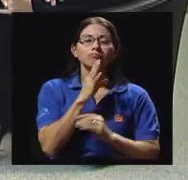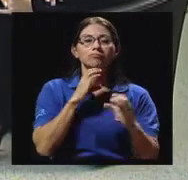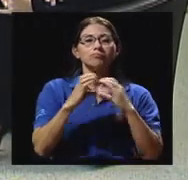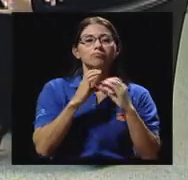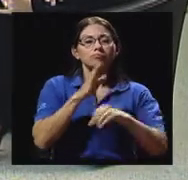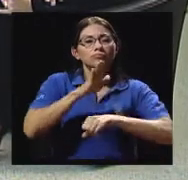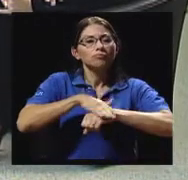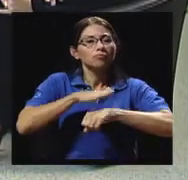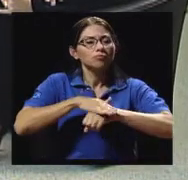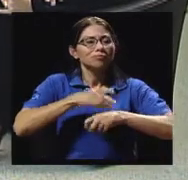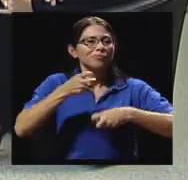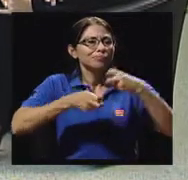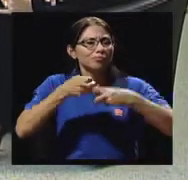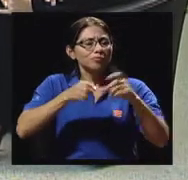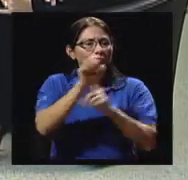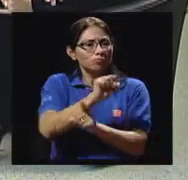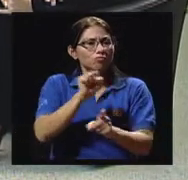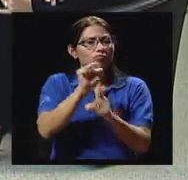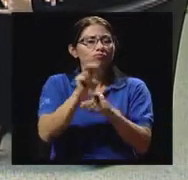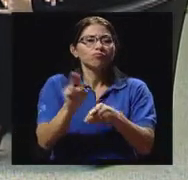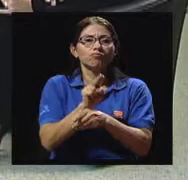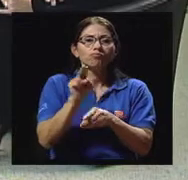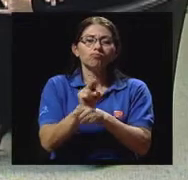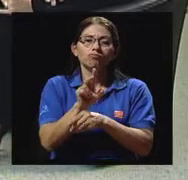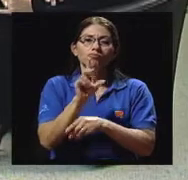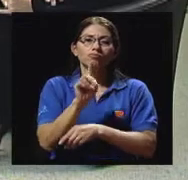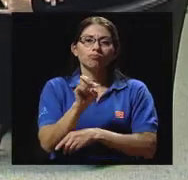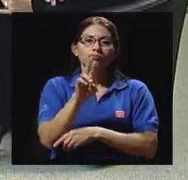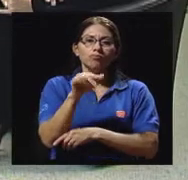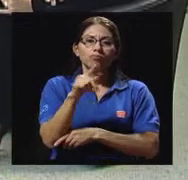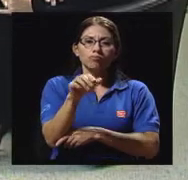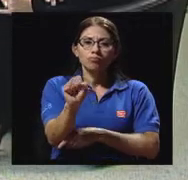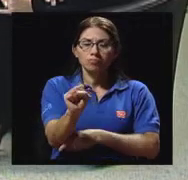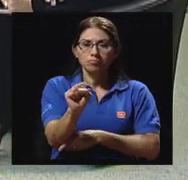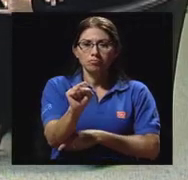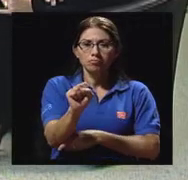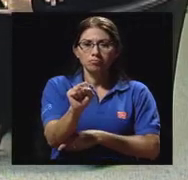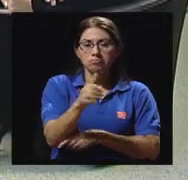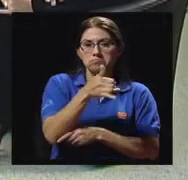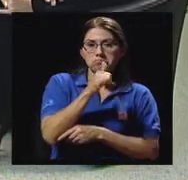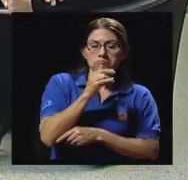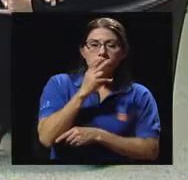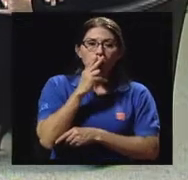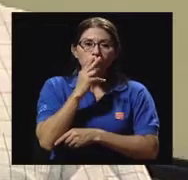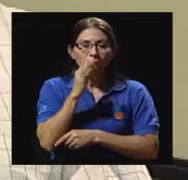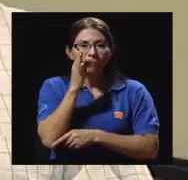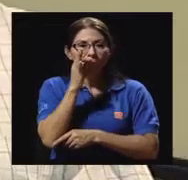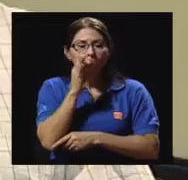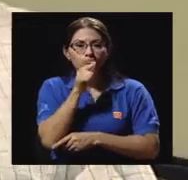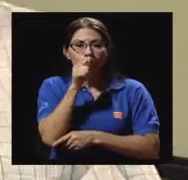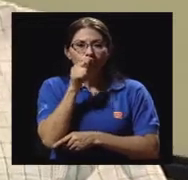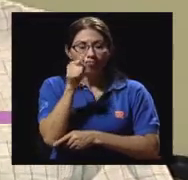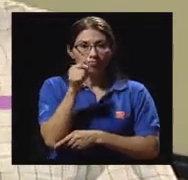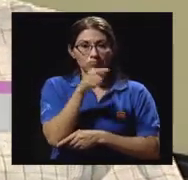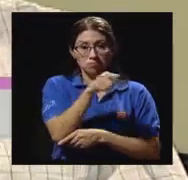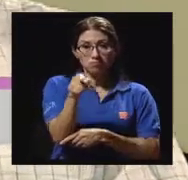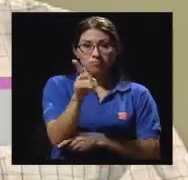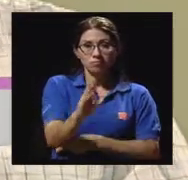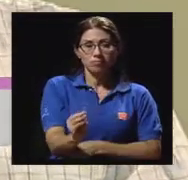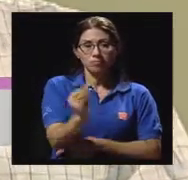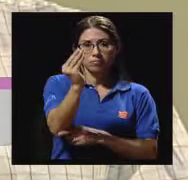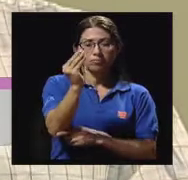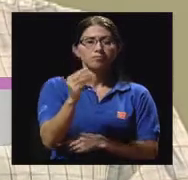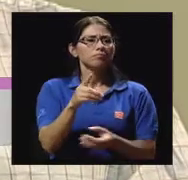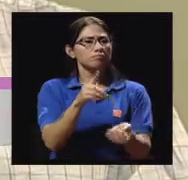conversación acerca de la problemática del consumo de drogas en jóvenes. Doctora Amador, tal